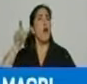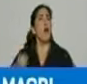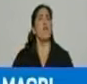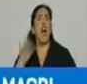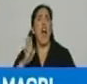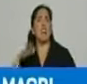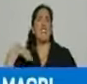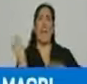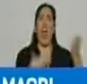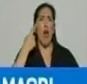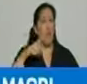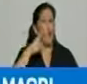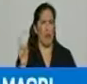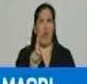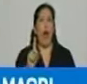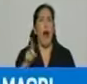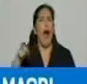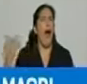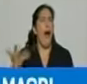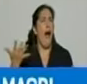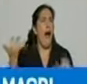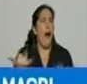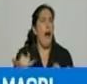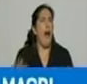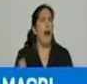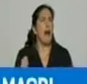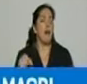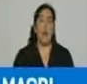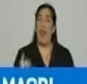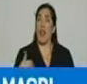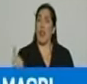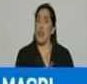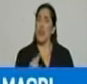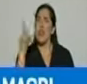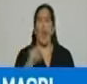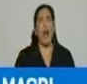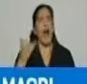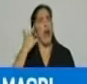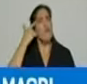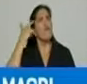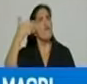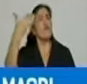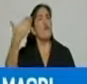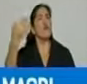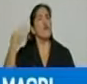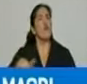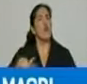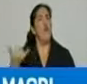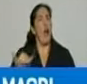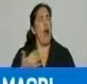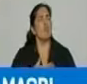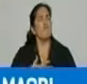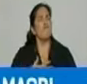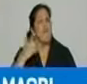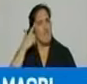vive un clima de paz. En la Argentina hoy hay una esperanza sobre el futuro. Y esto que pasó fue